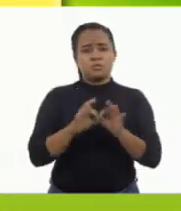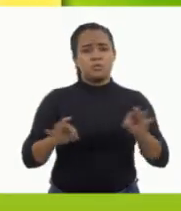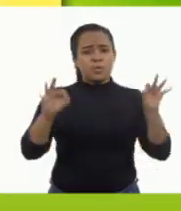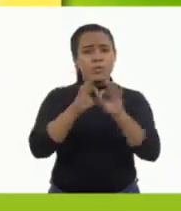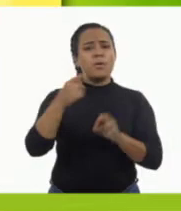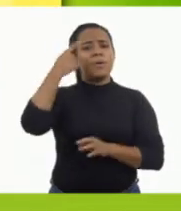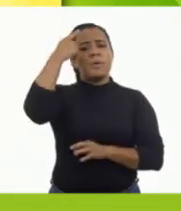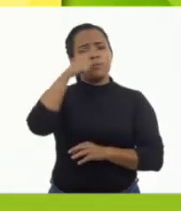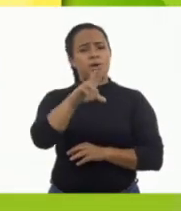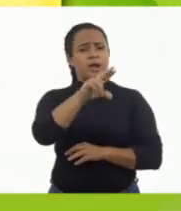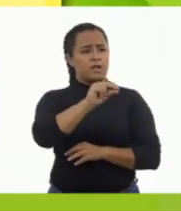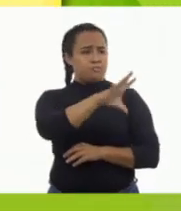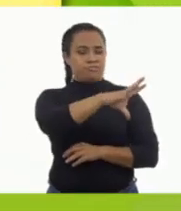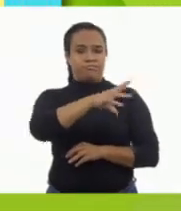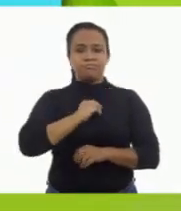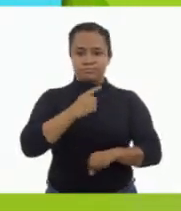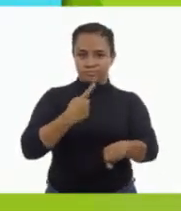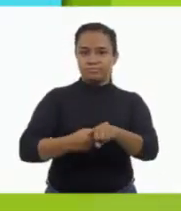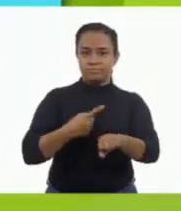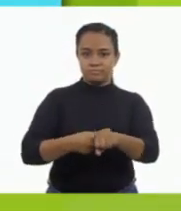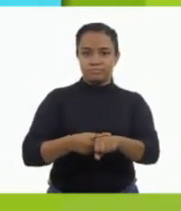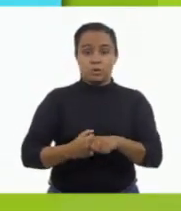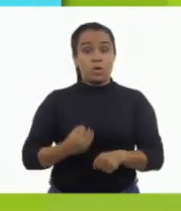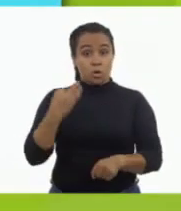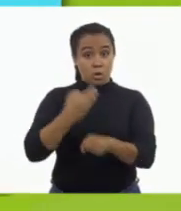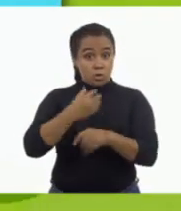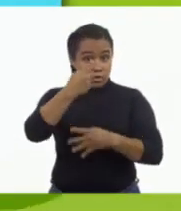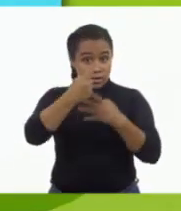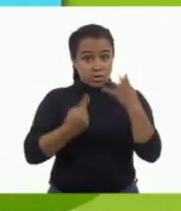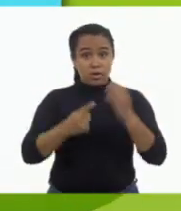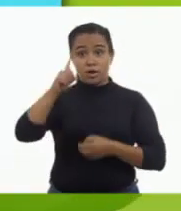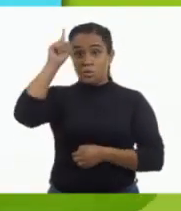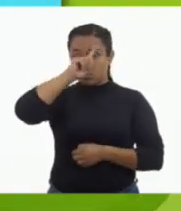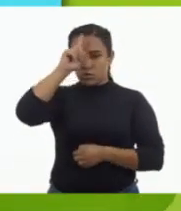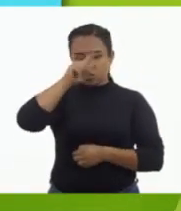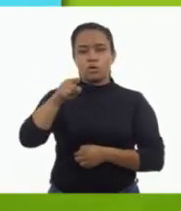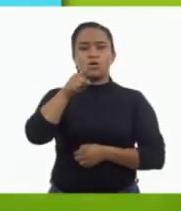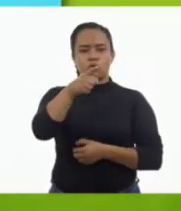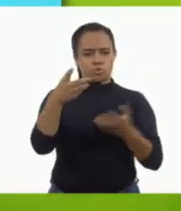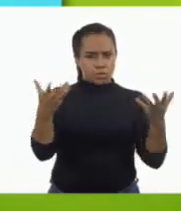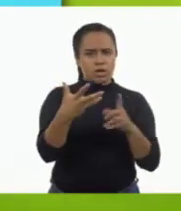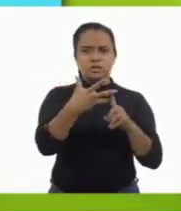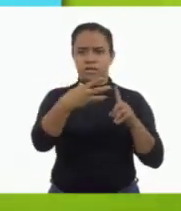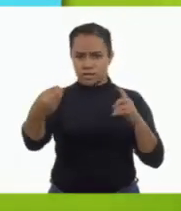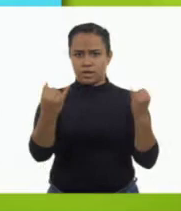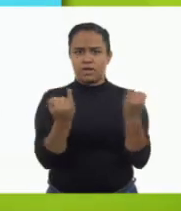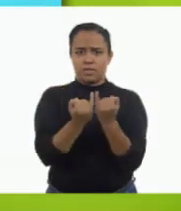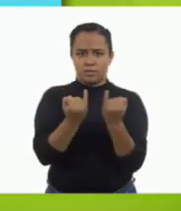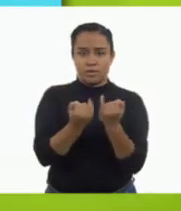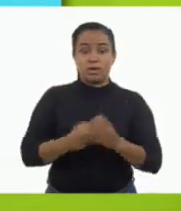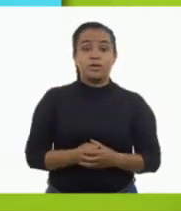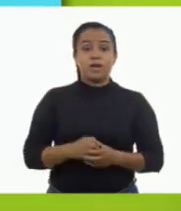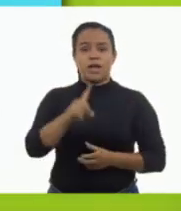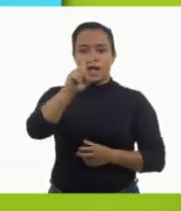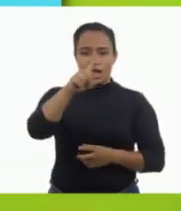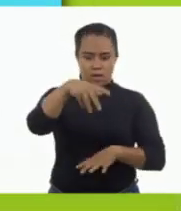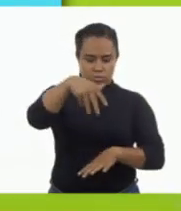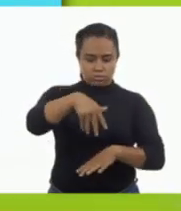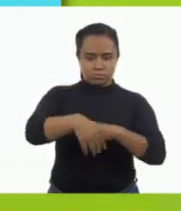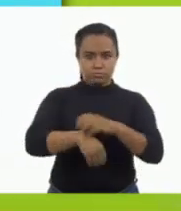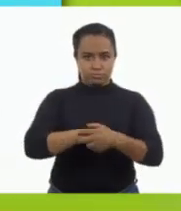importante para prevenir cualquier enfermedad. Sigue estos pasos para hacerlo correctamente. Moja tus